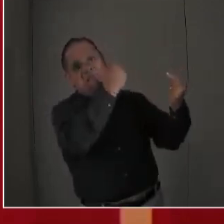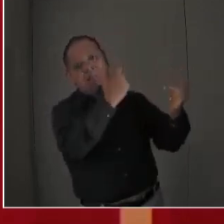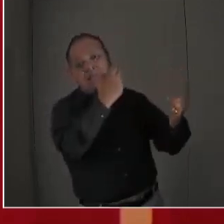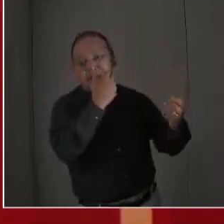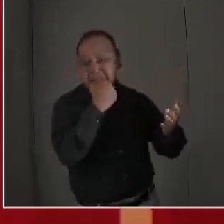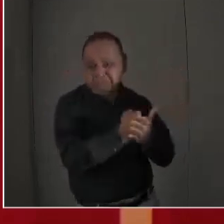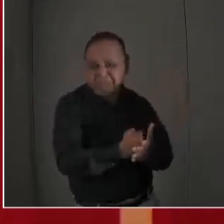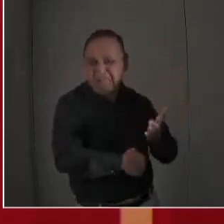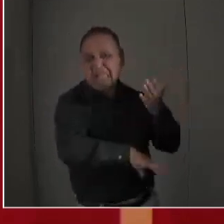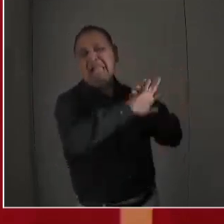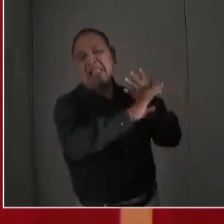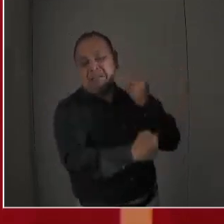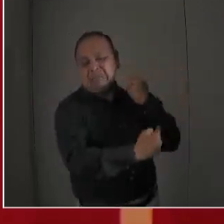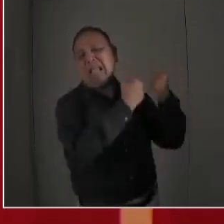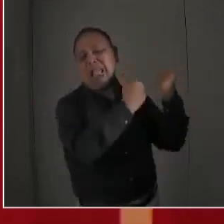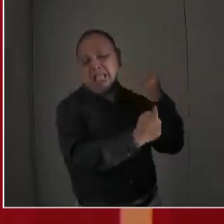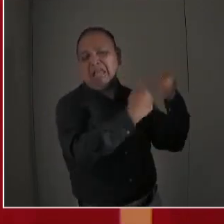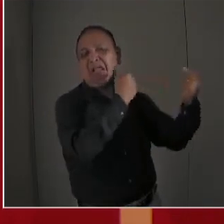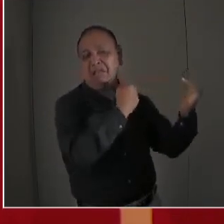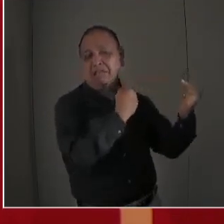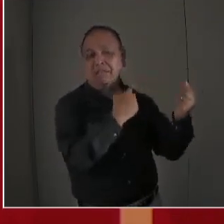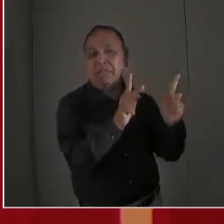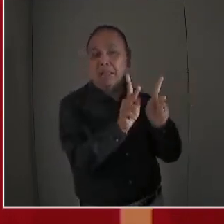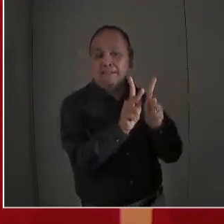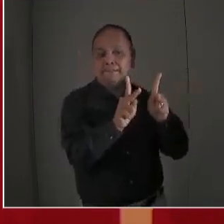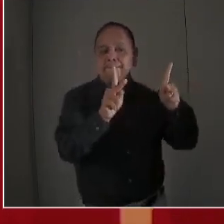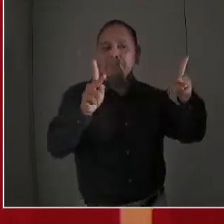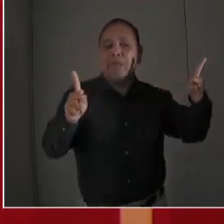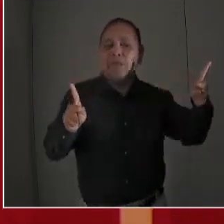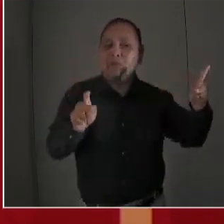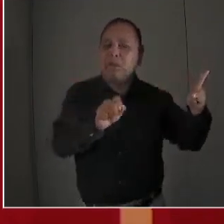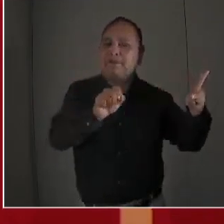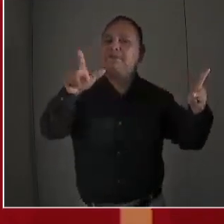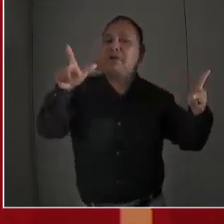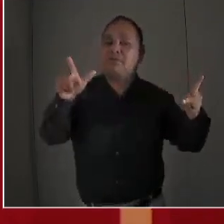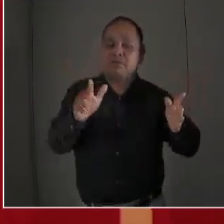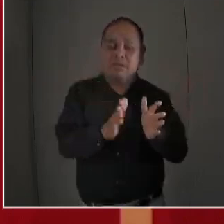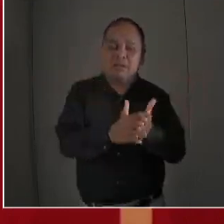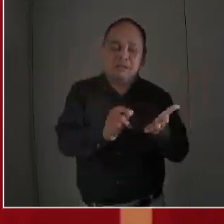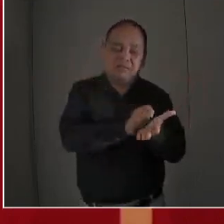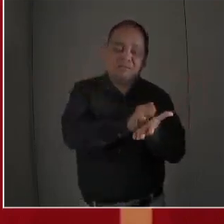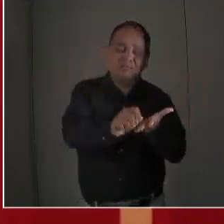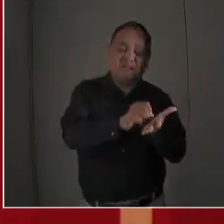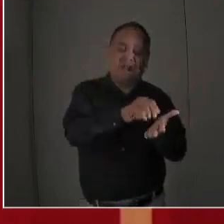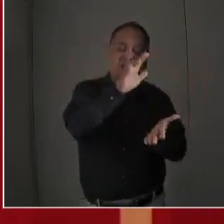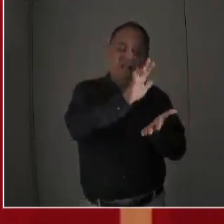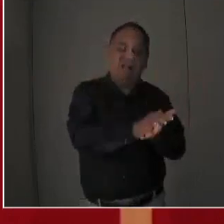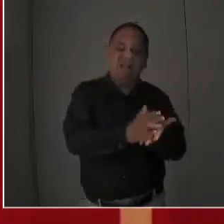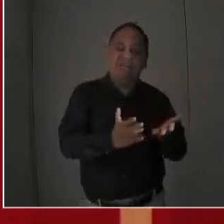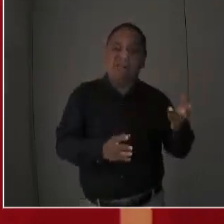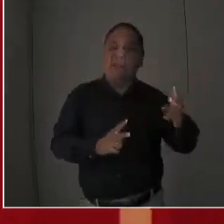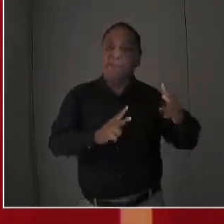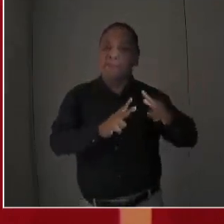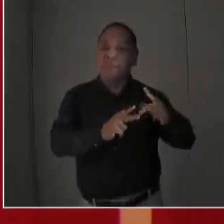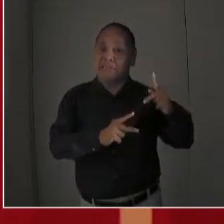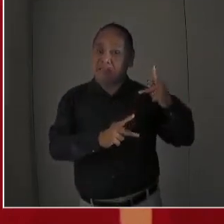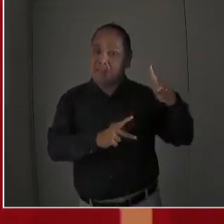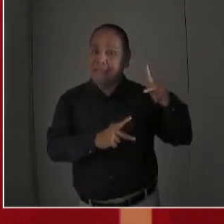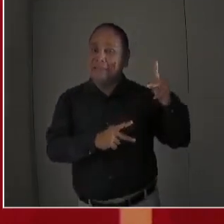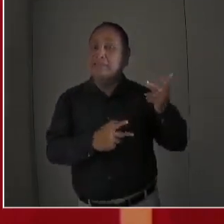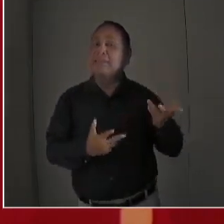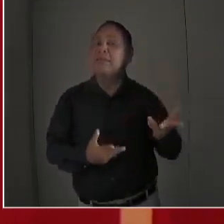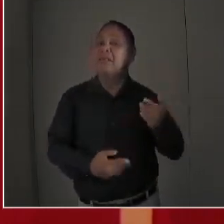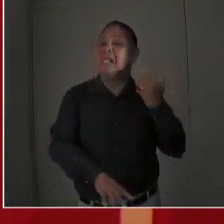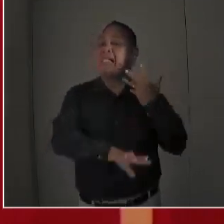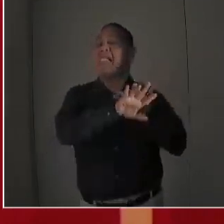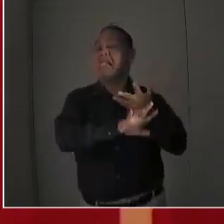y dale los supuestos periódicos más prestigiosos de nuestros vecinos, dale